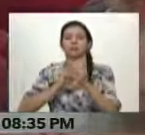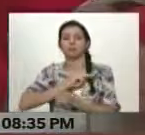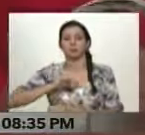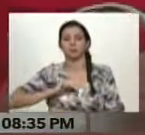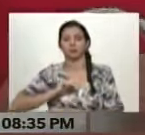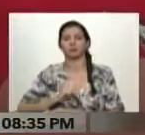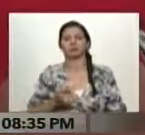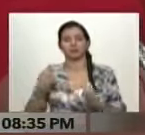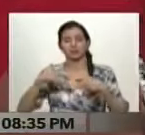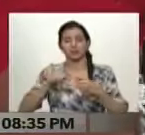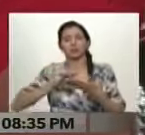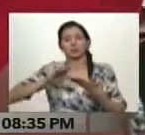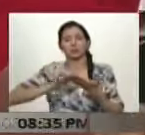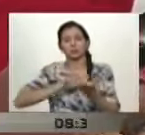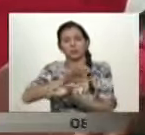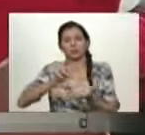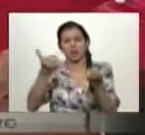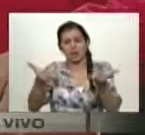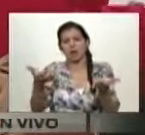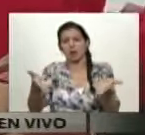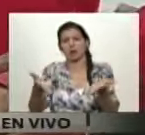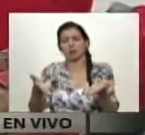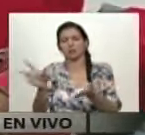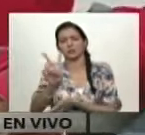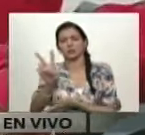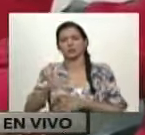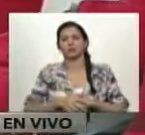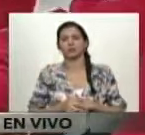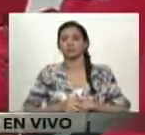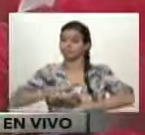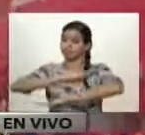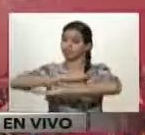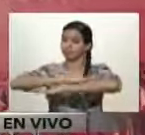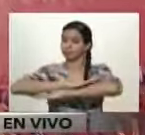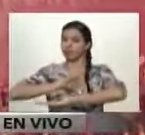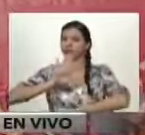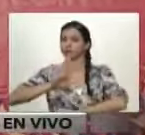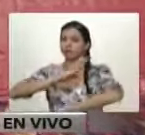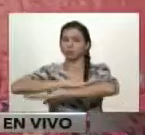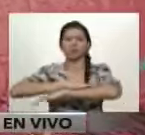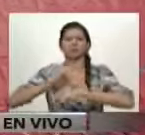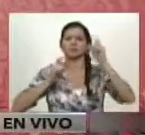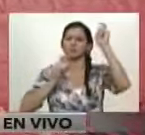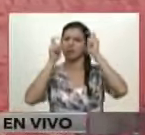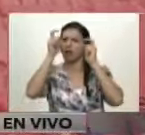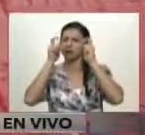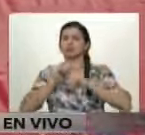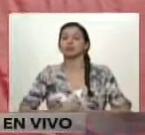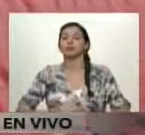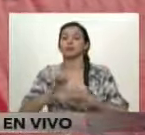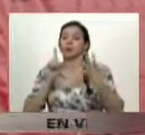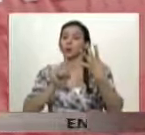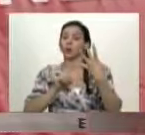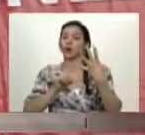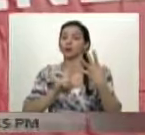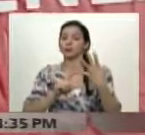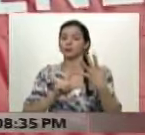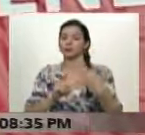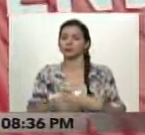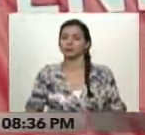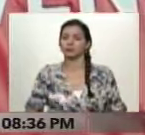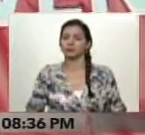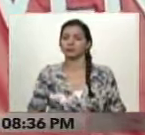coyuntura. Debe ser, mira, la conducta chavista nuestra. En cuarto lugar,